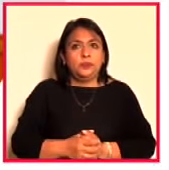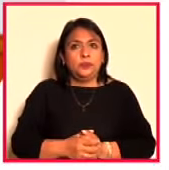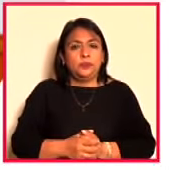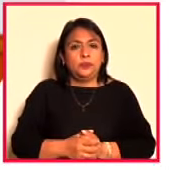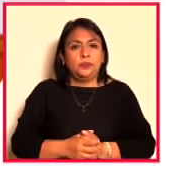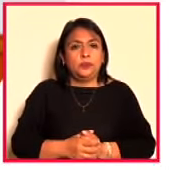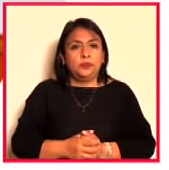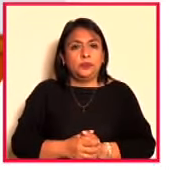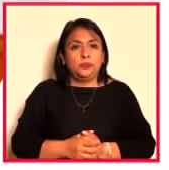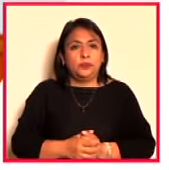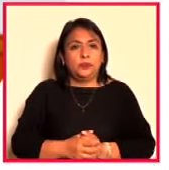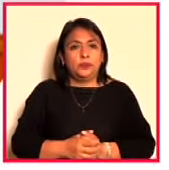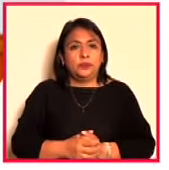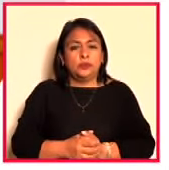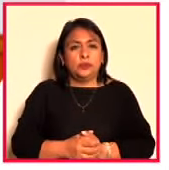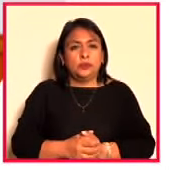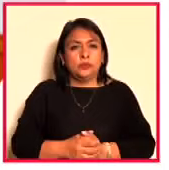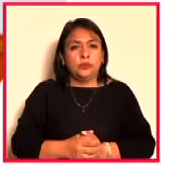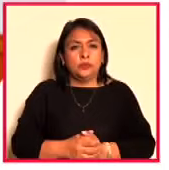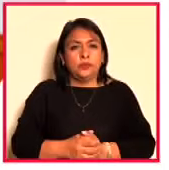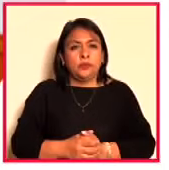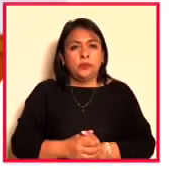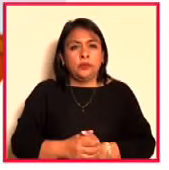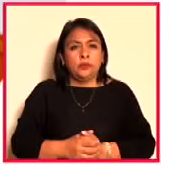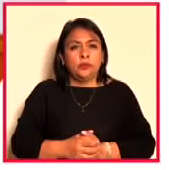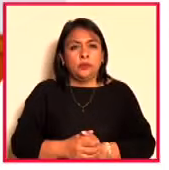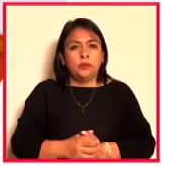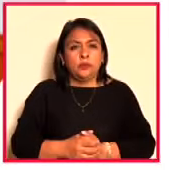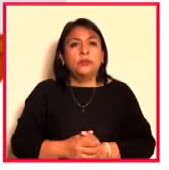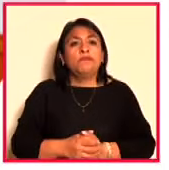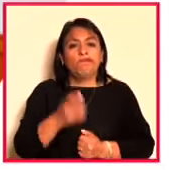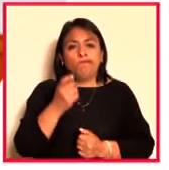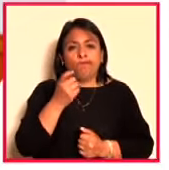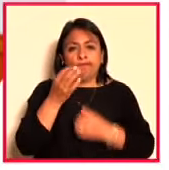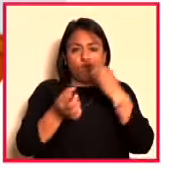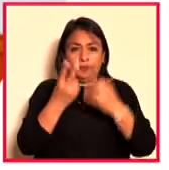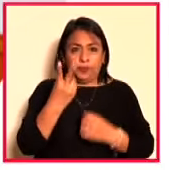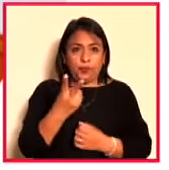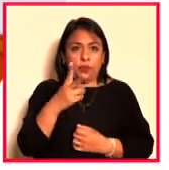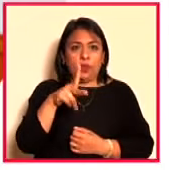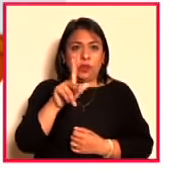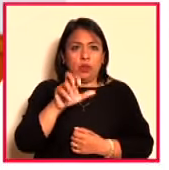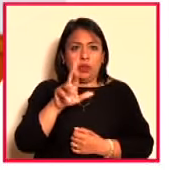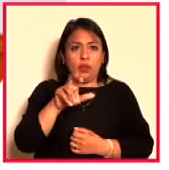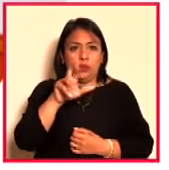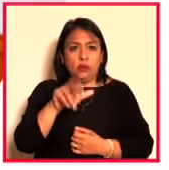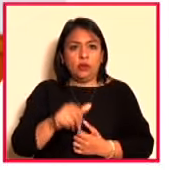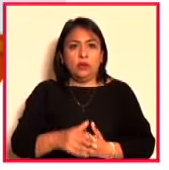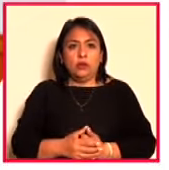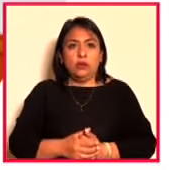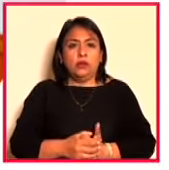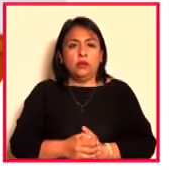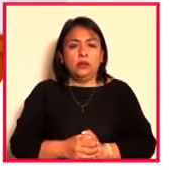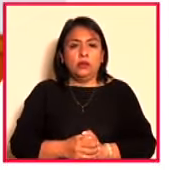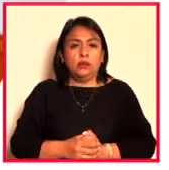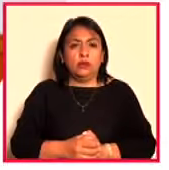Ay, este público de hoy está muy mal escrito. Noticias 22, Karen Rivera.